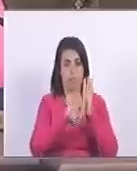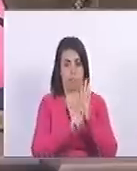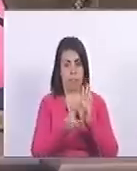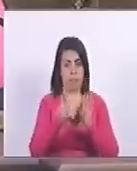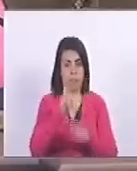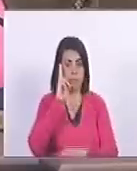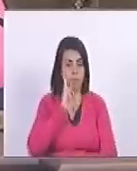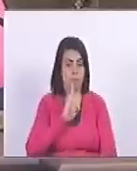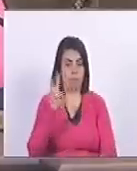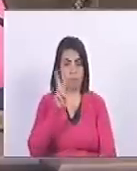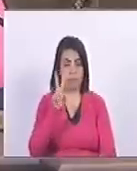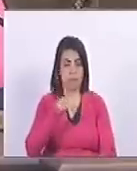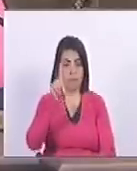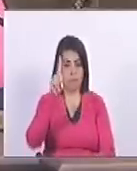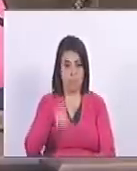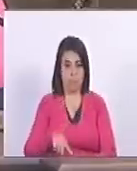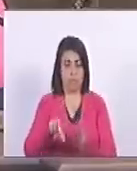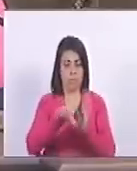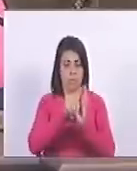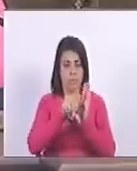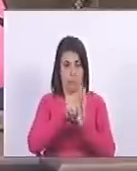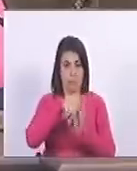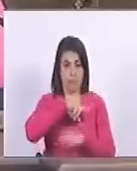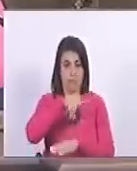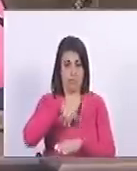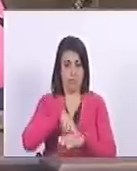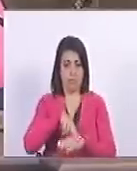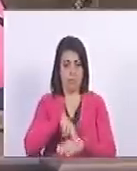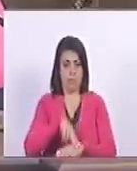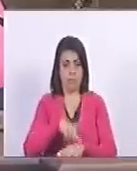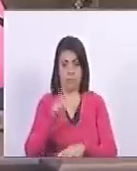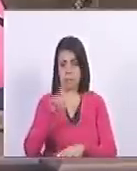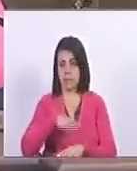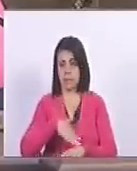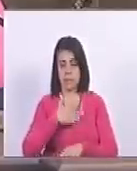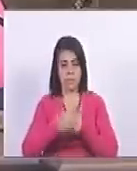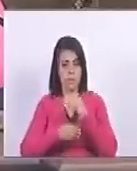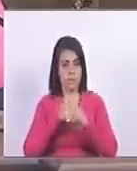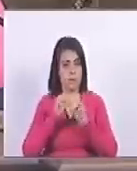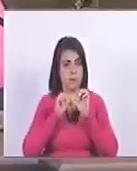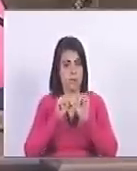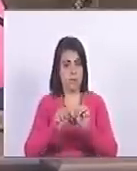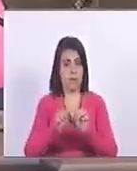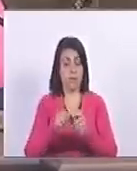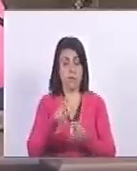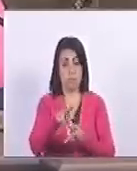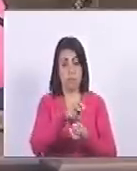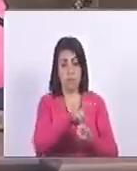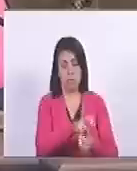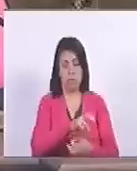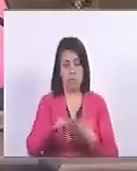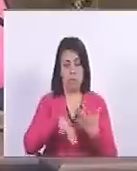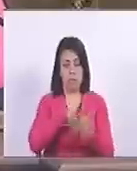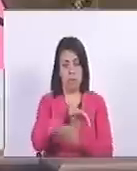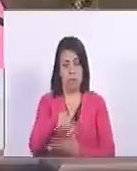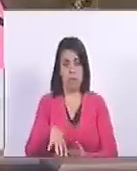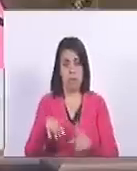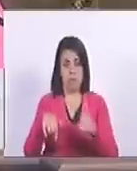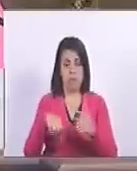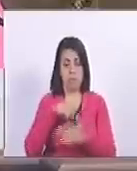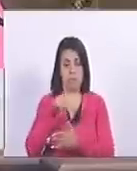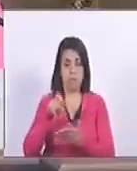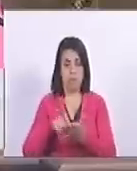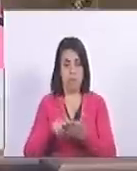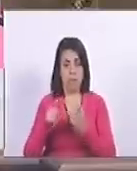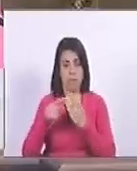de la República Bolivariana de Venezuela y la Ley Nacional. No podrán establecerse tributos que afecten de manera directa